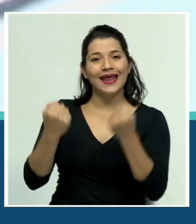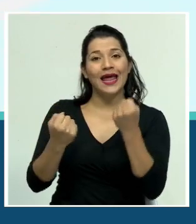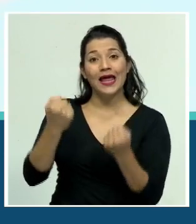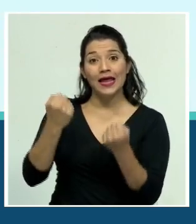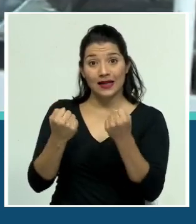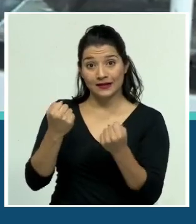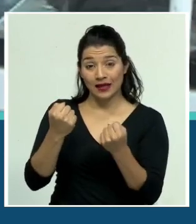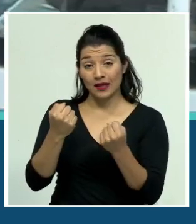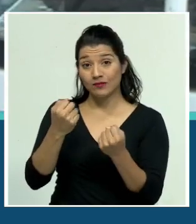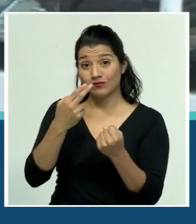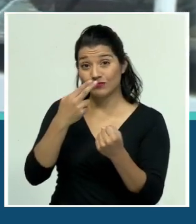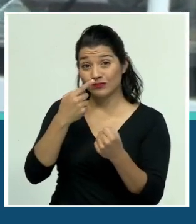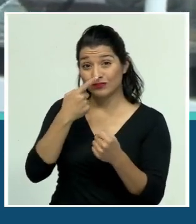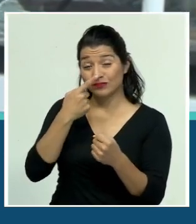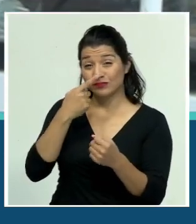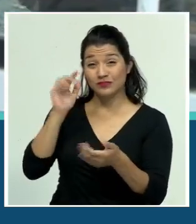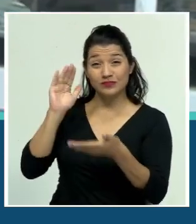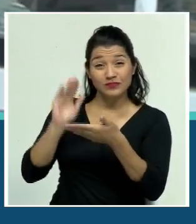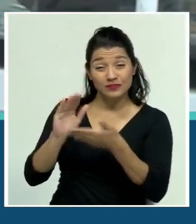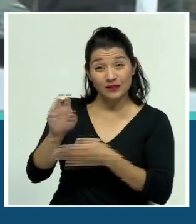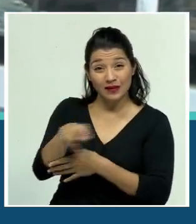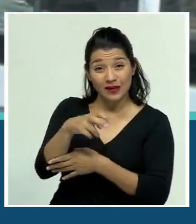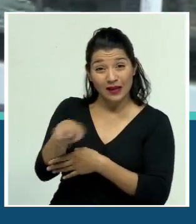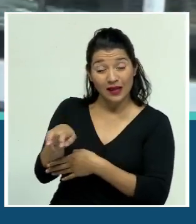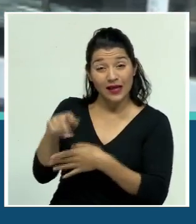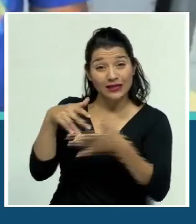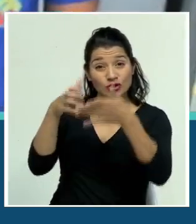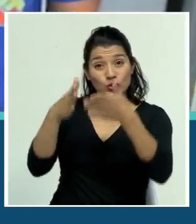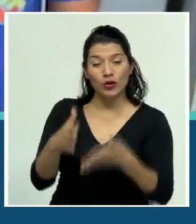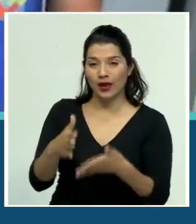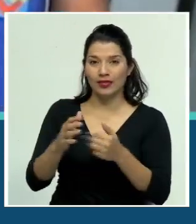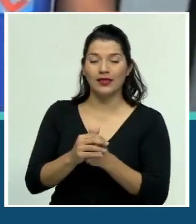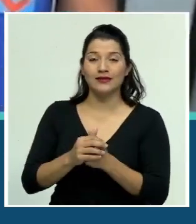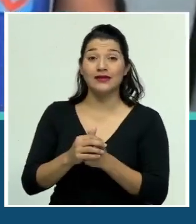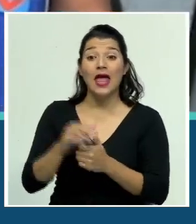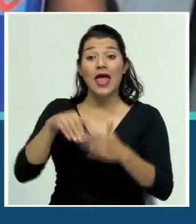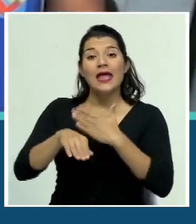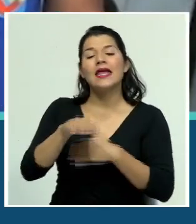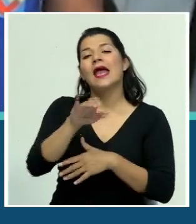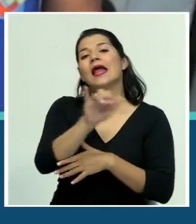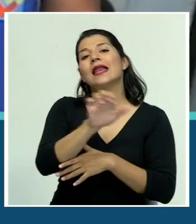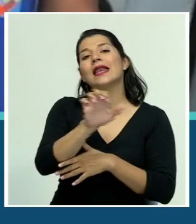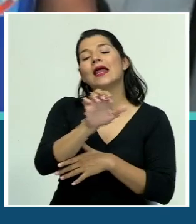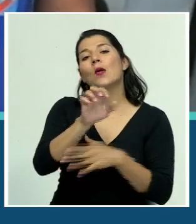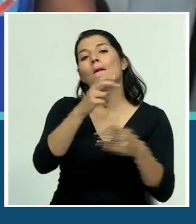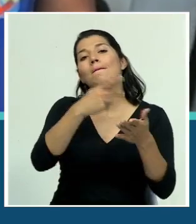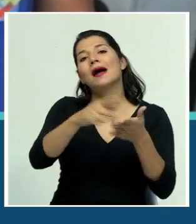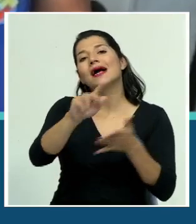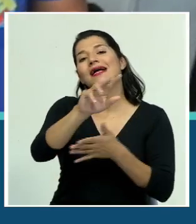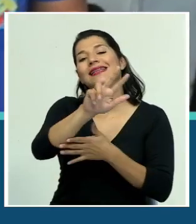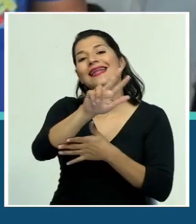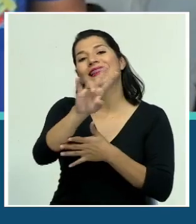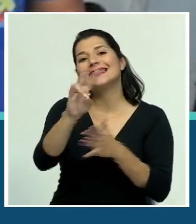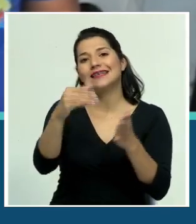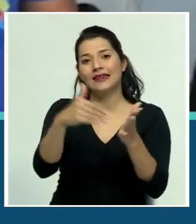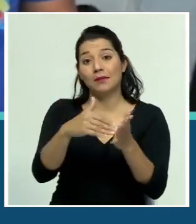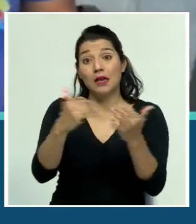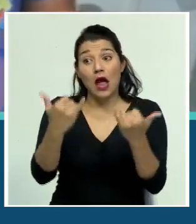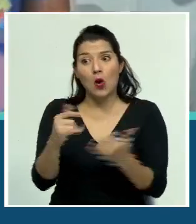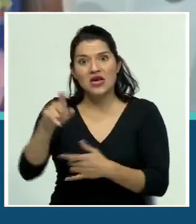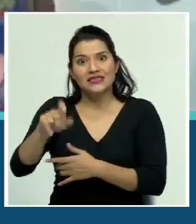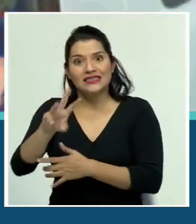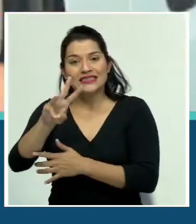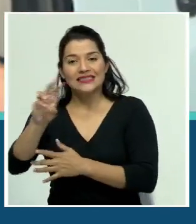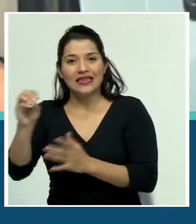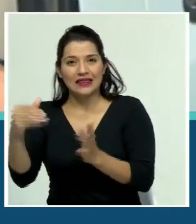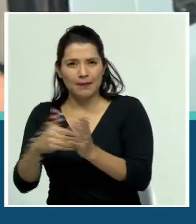más de 60,000 colones para llenar el tanque, mientras que en enero pagaba 37,000 colones. La buseta yo